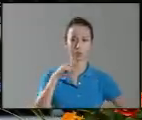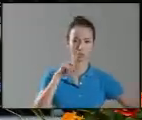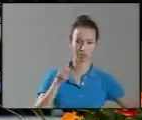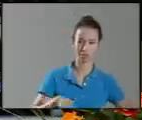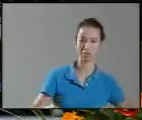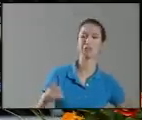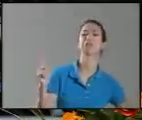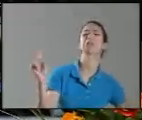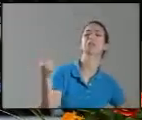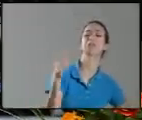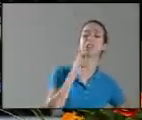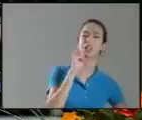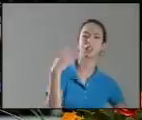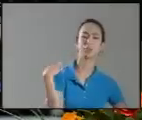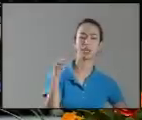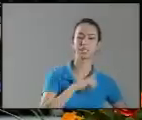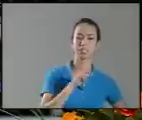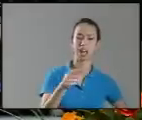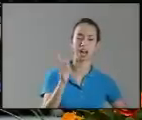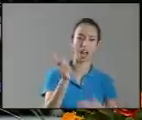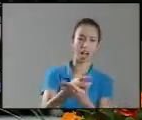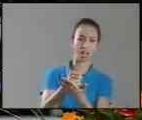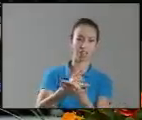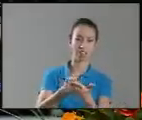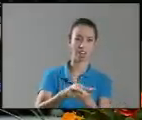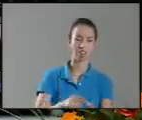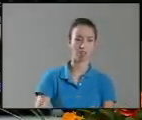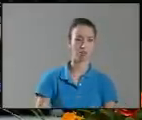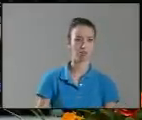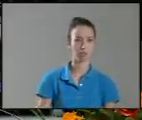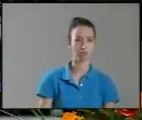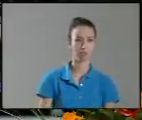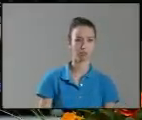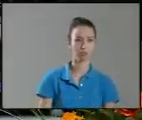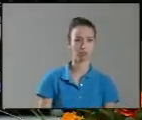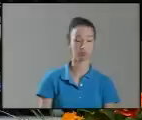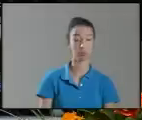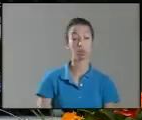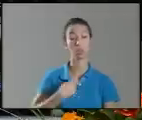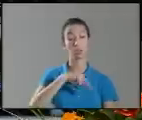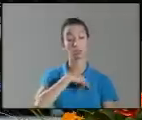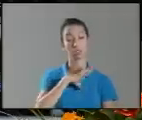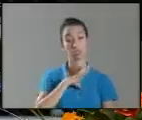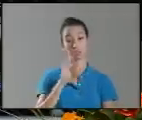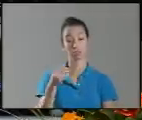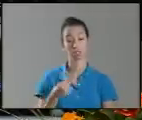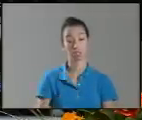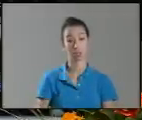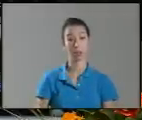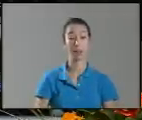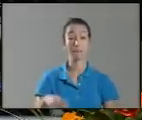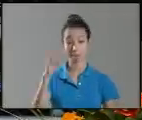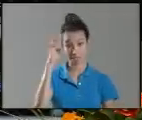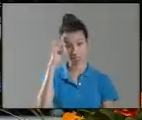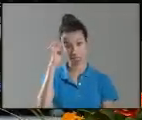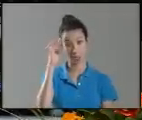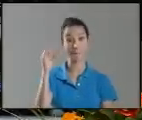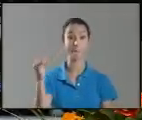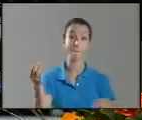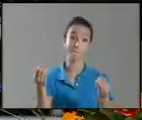atacando a mí, pero estaba atacando a uno que, yo digo, ¿y este qué pata puso este huevo para que le esté lanzando al otro?